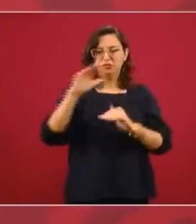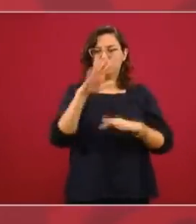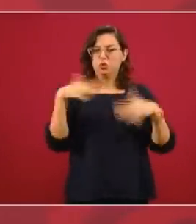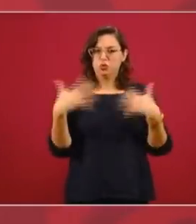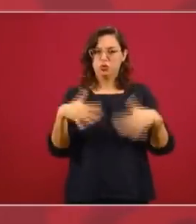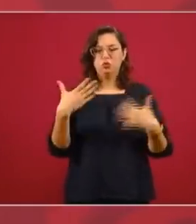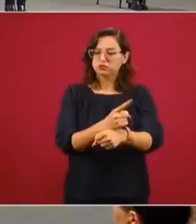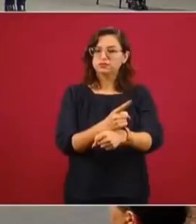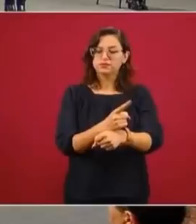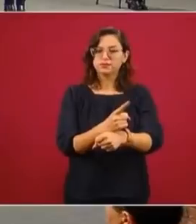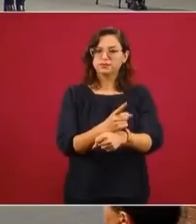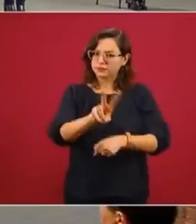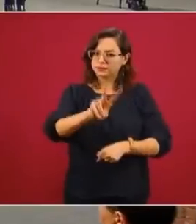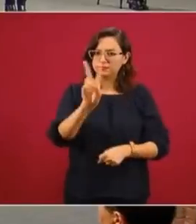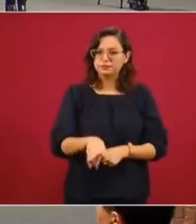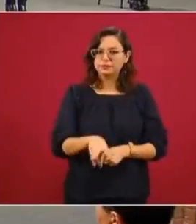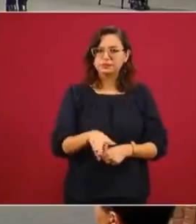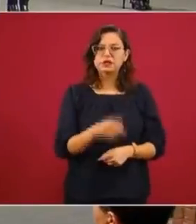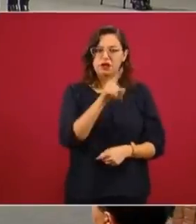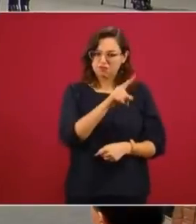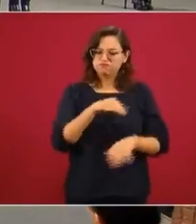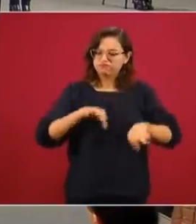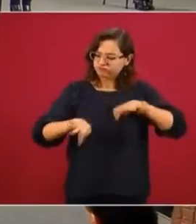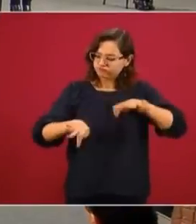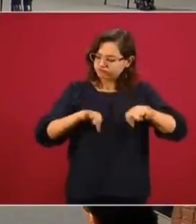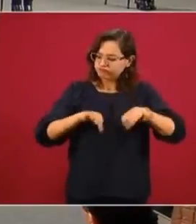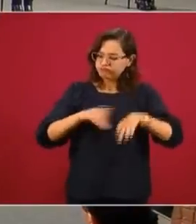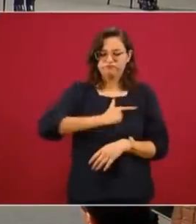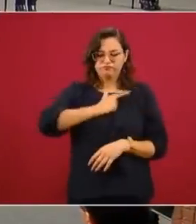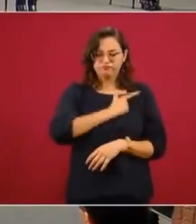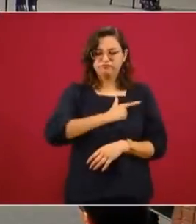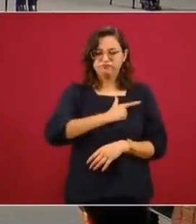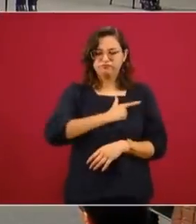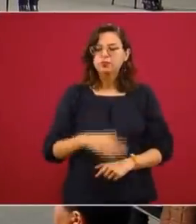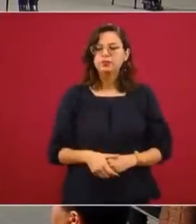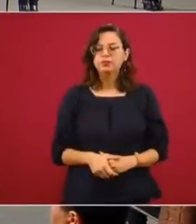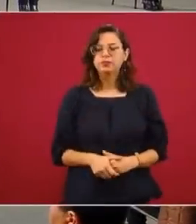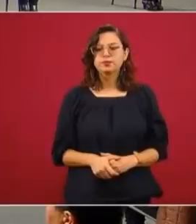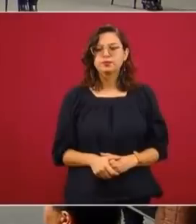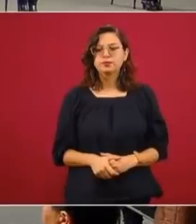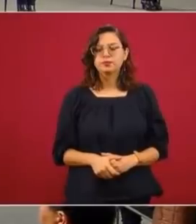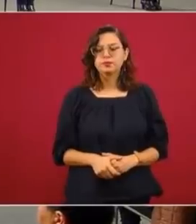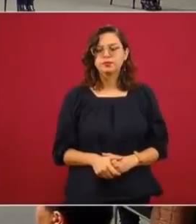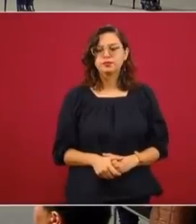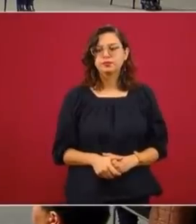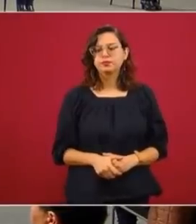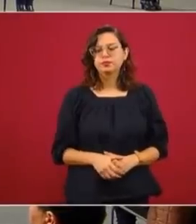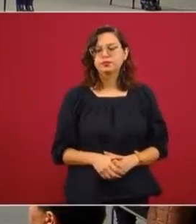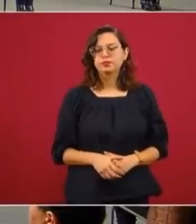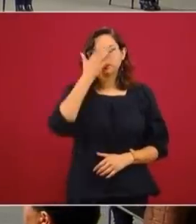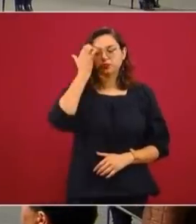recto, honesto, con vocación justiciera. En su último